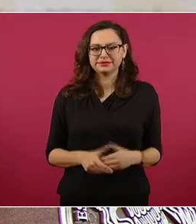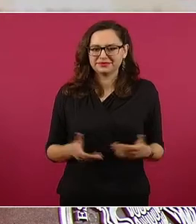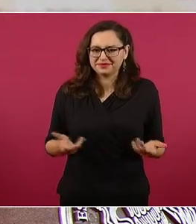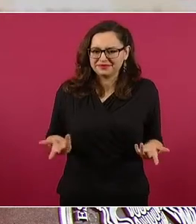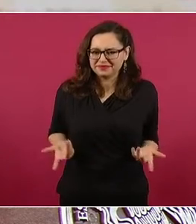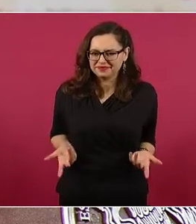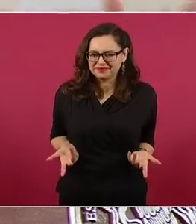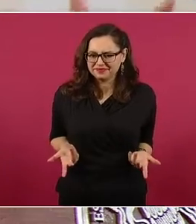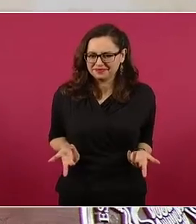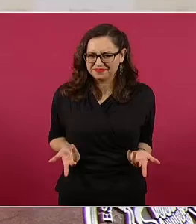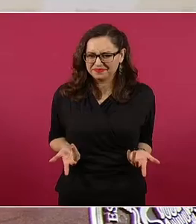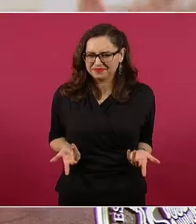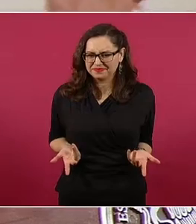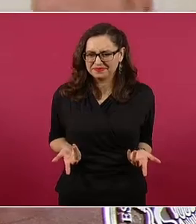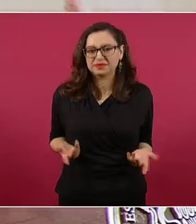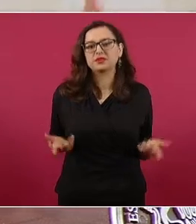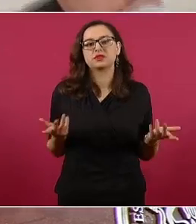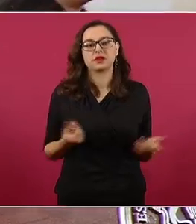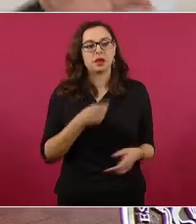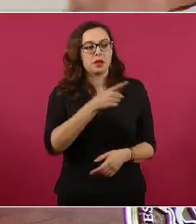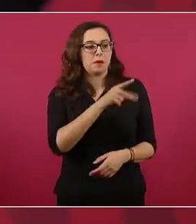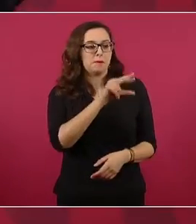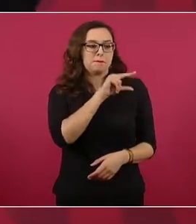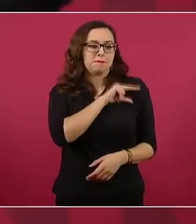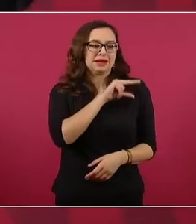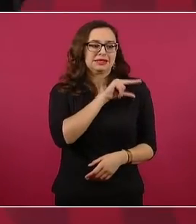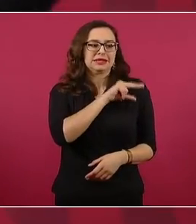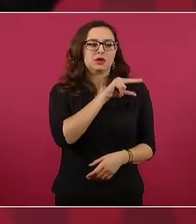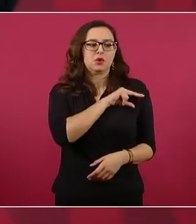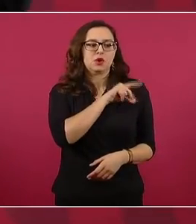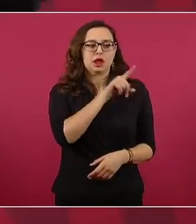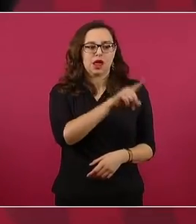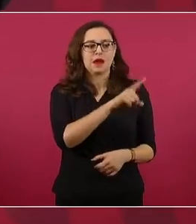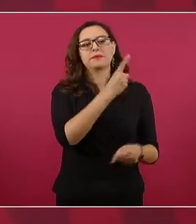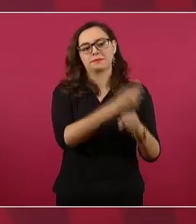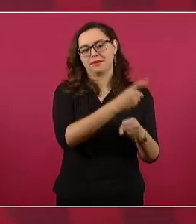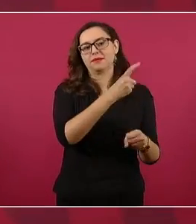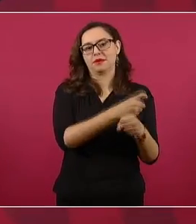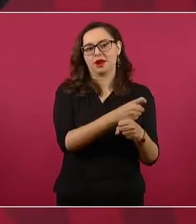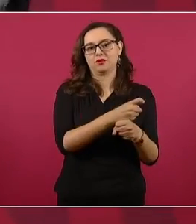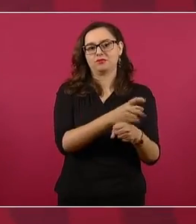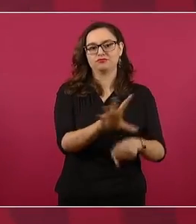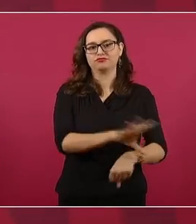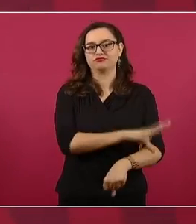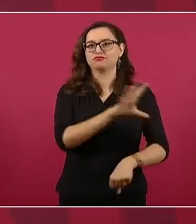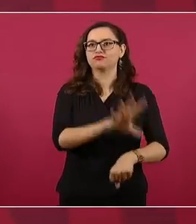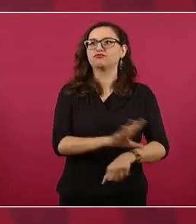Entonces, primero subían toda la energía de las particulares